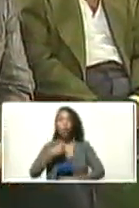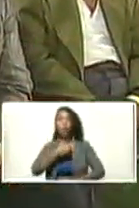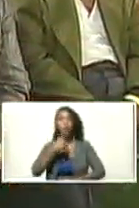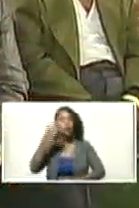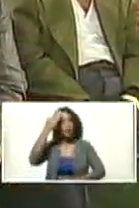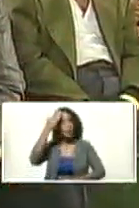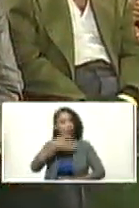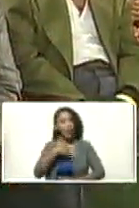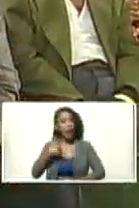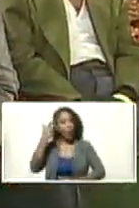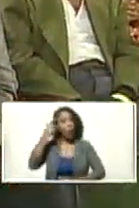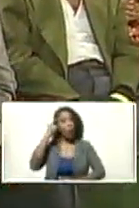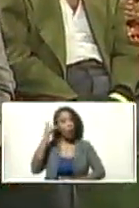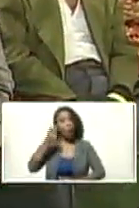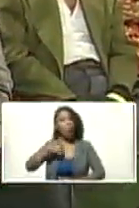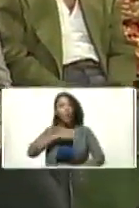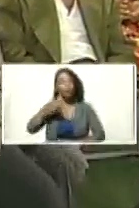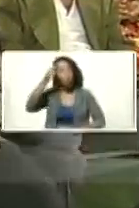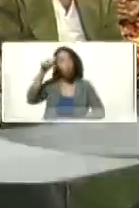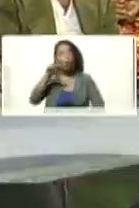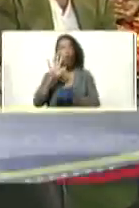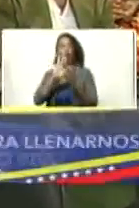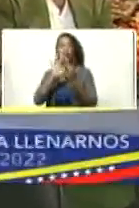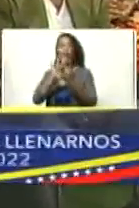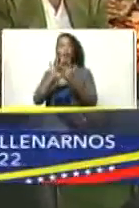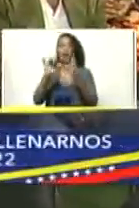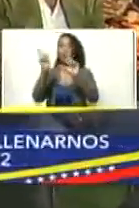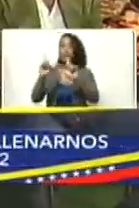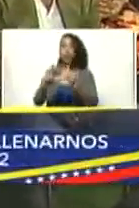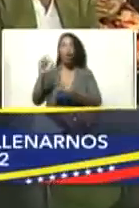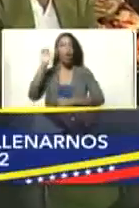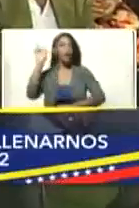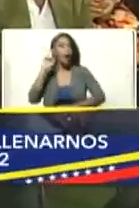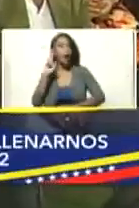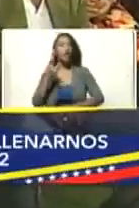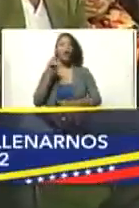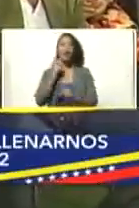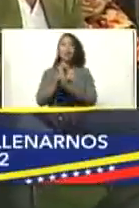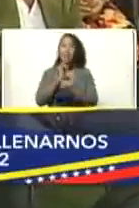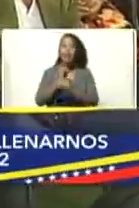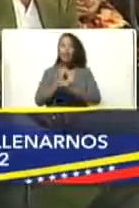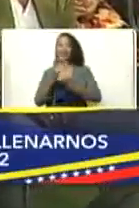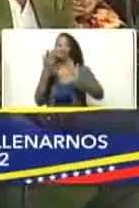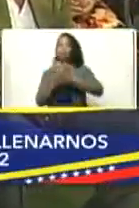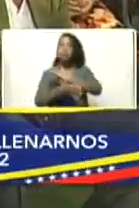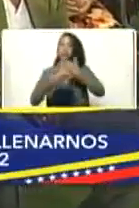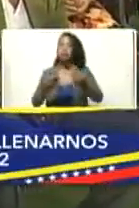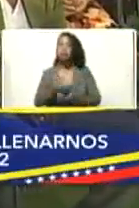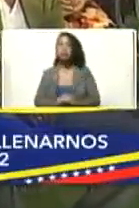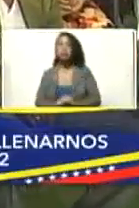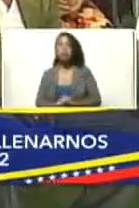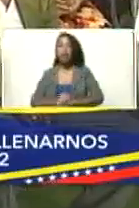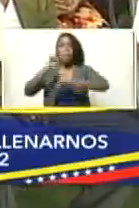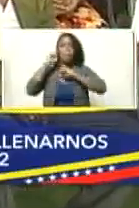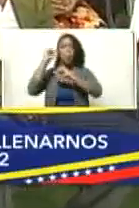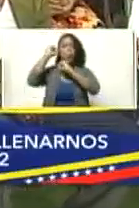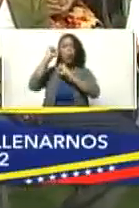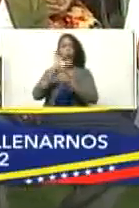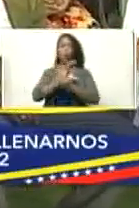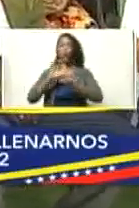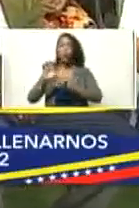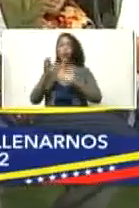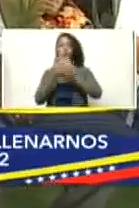para nuestro pueblo que está conectado a través de la televisión, la radio, las redes sociales, las manifestaciones